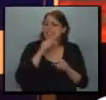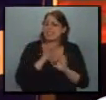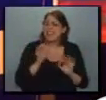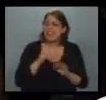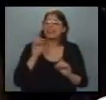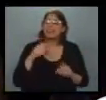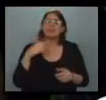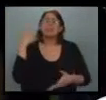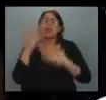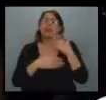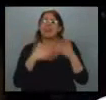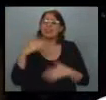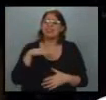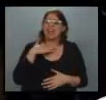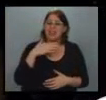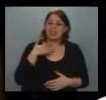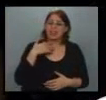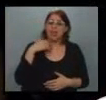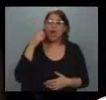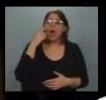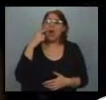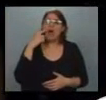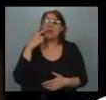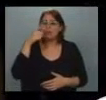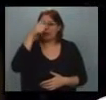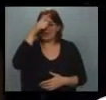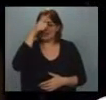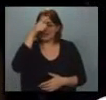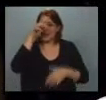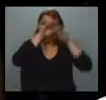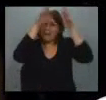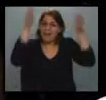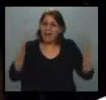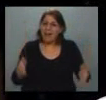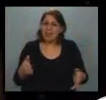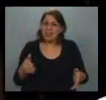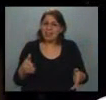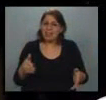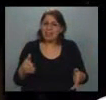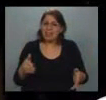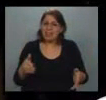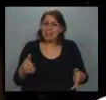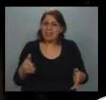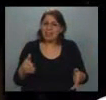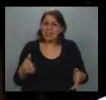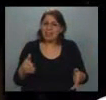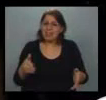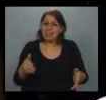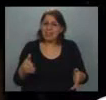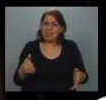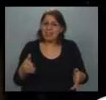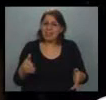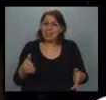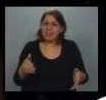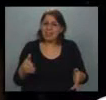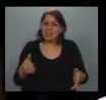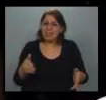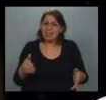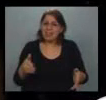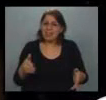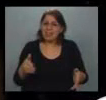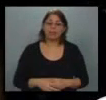violenta. El hombre que está en la garita no tiene armas, apenas puede avisar a una fuerza de seguridad y allí se